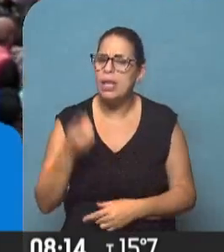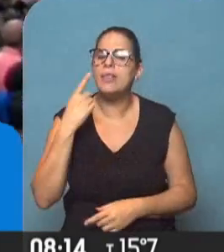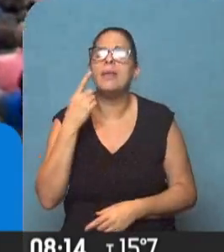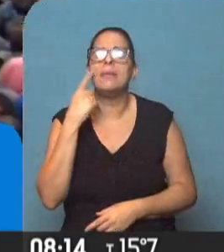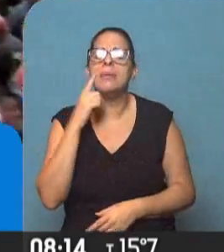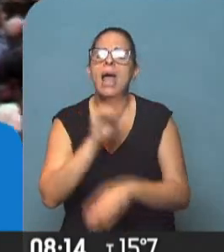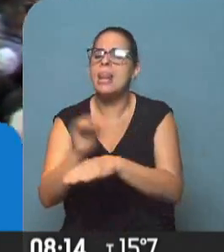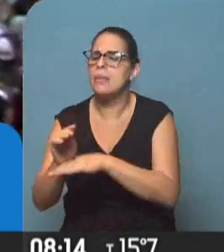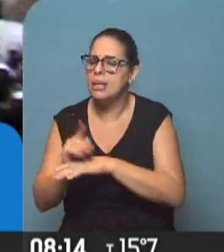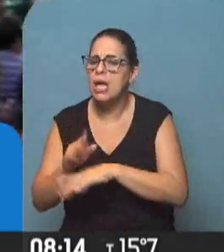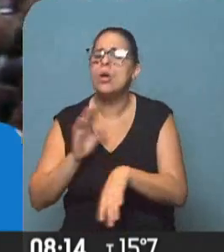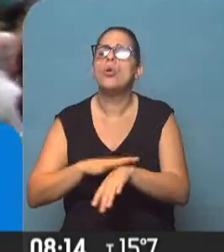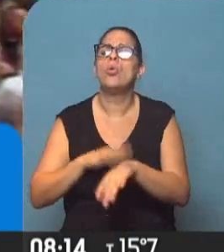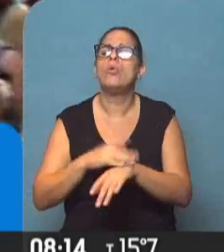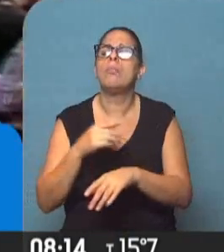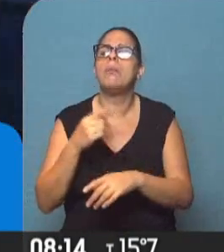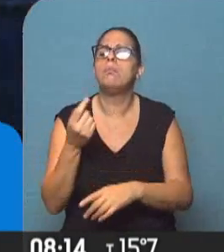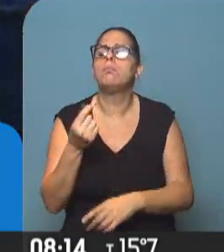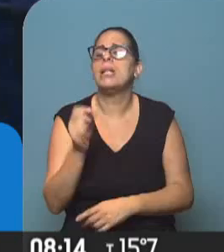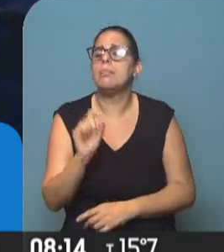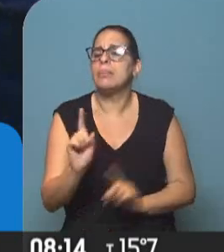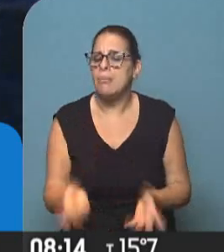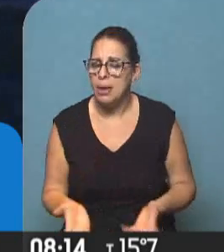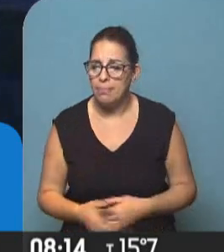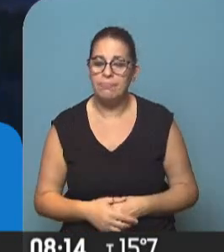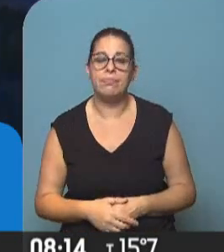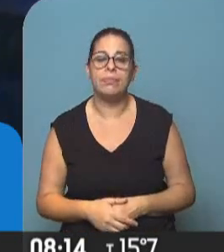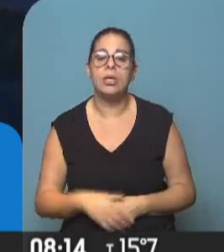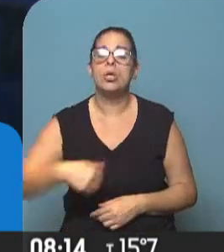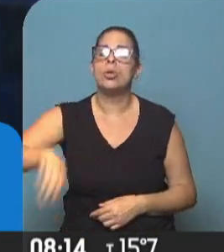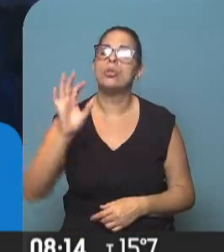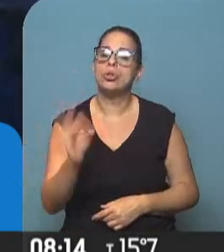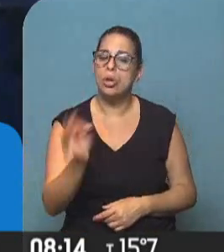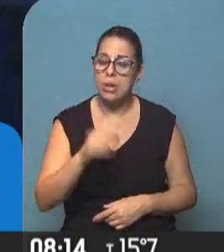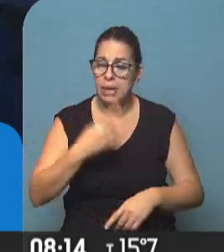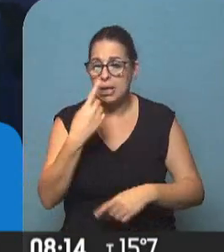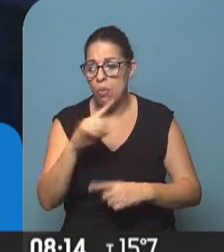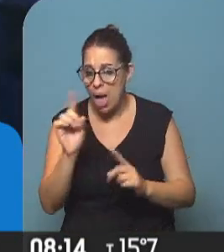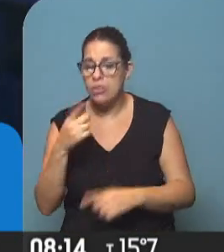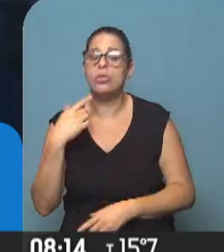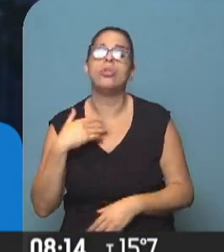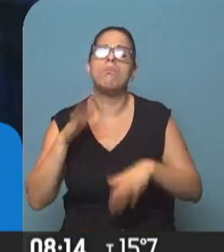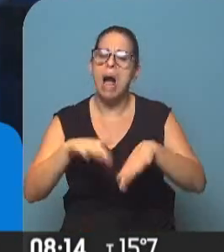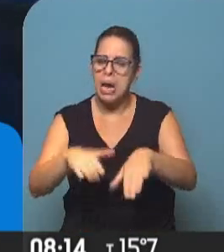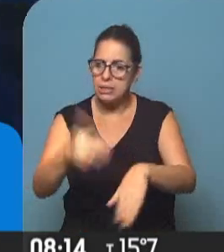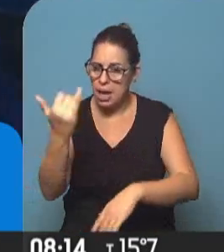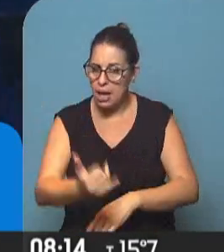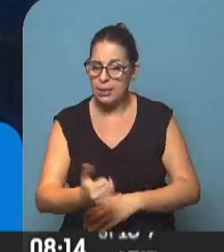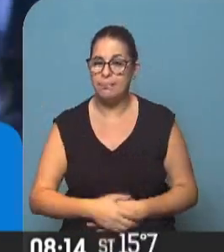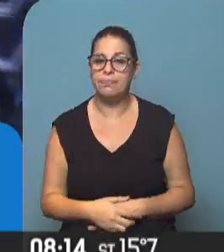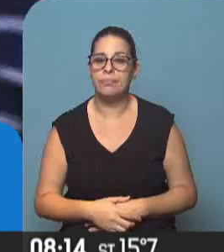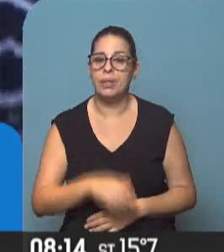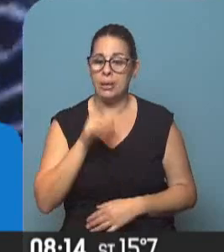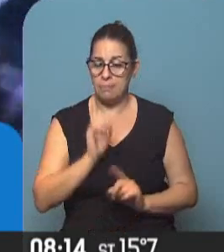guita, compañeras y compañeros. Sabemos que cada vez que salimos a la calle,